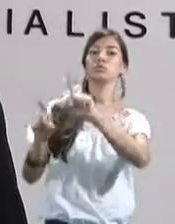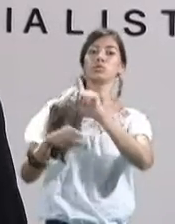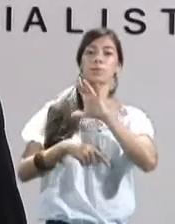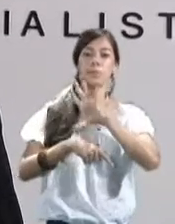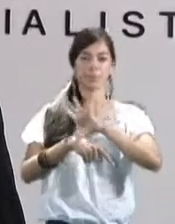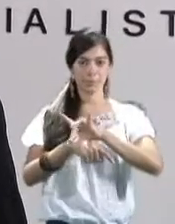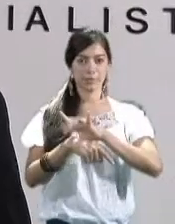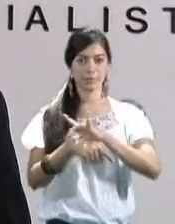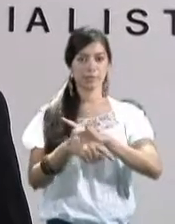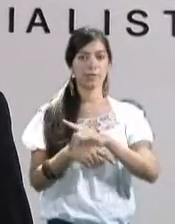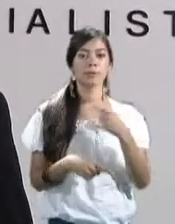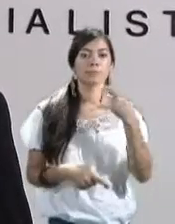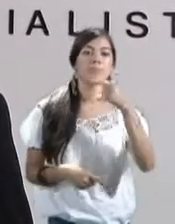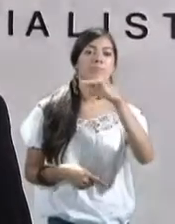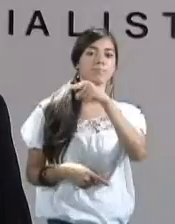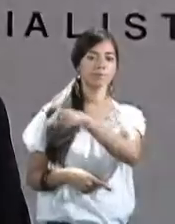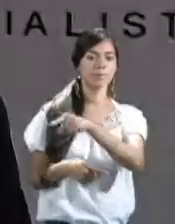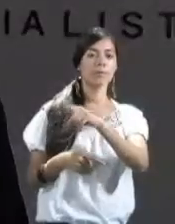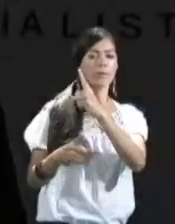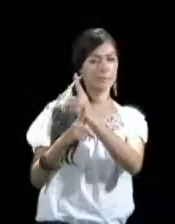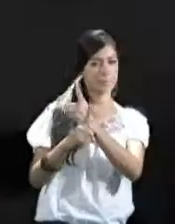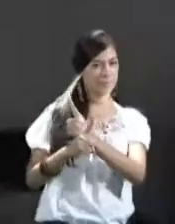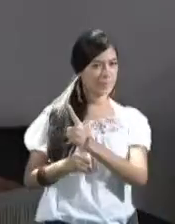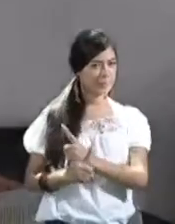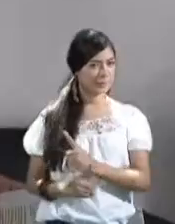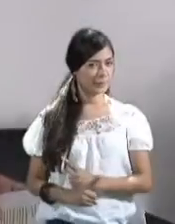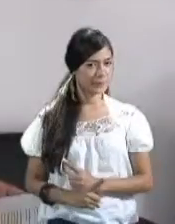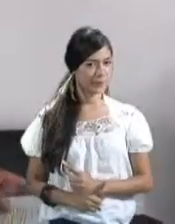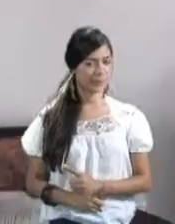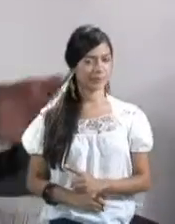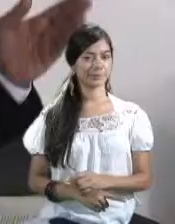los requerimientos que el IBMS está buscando.